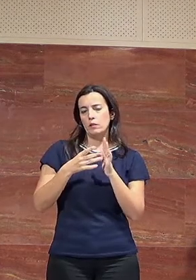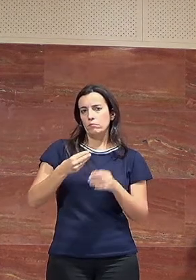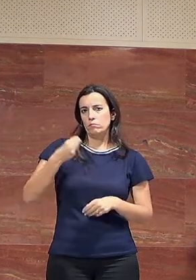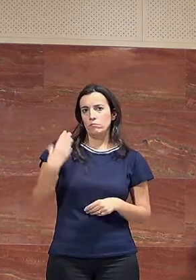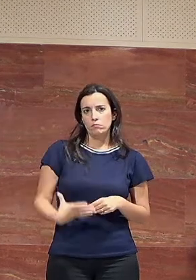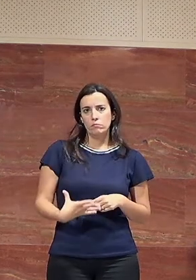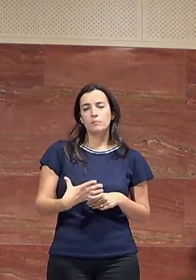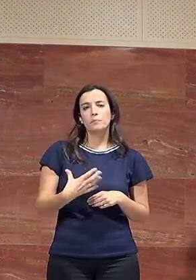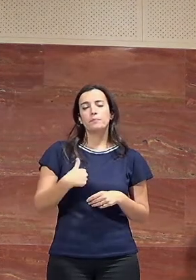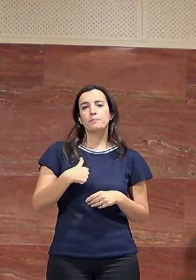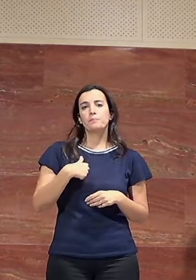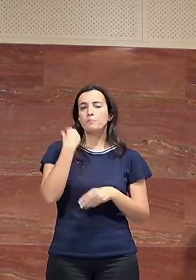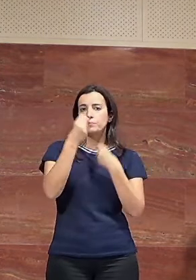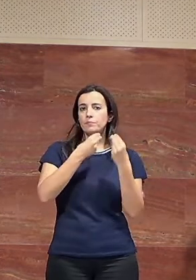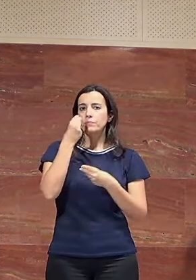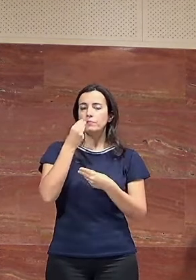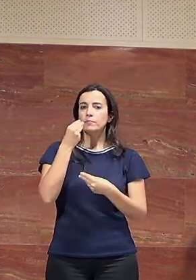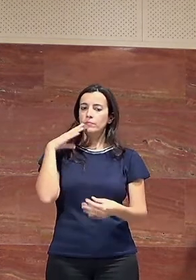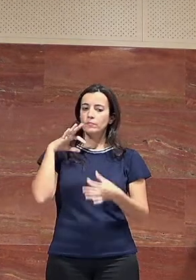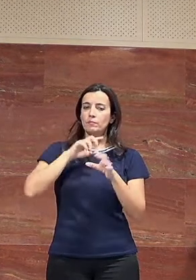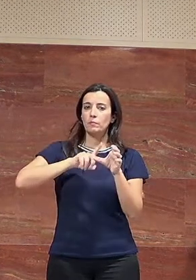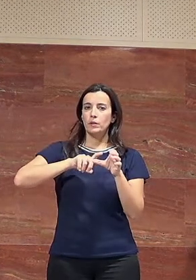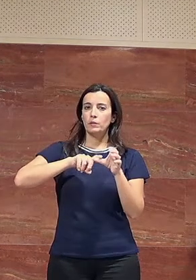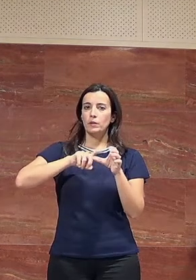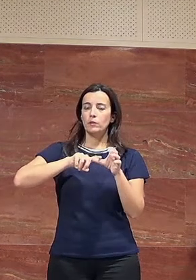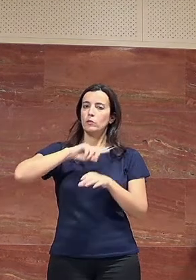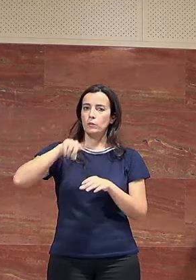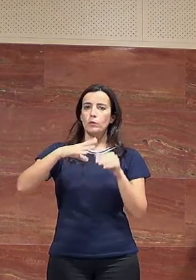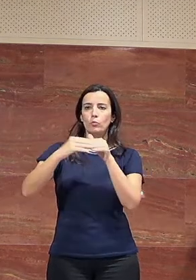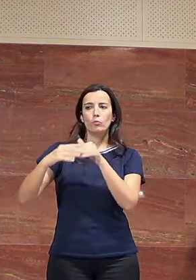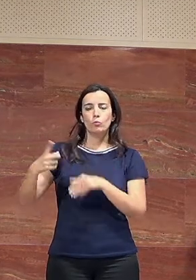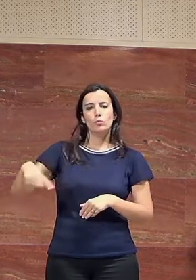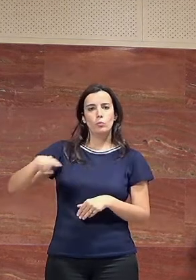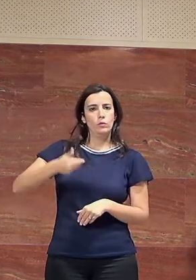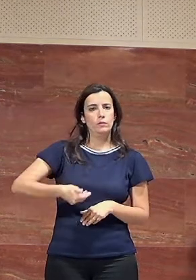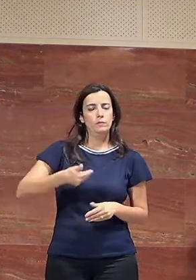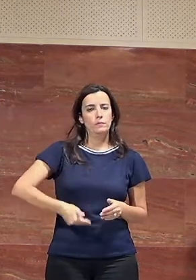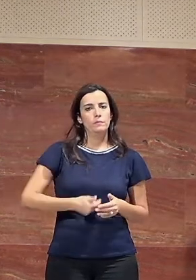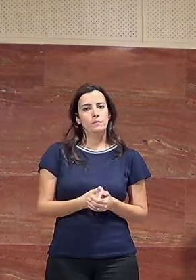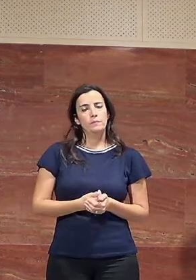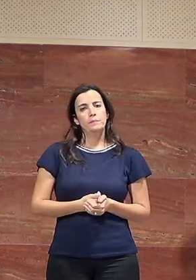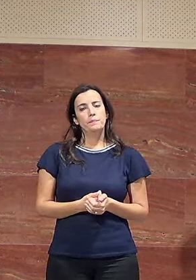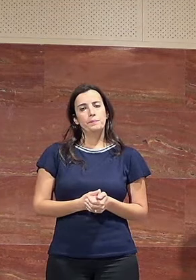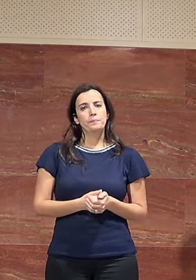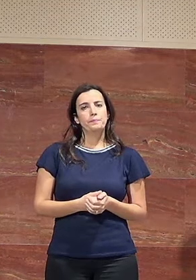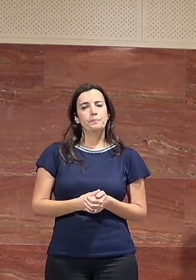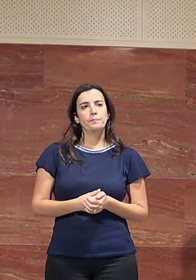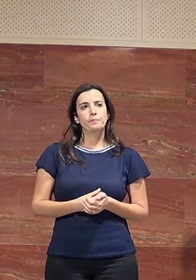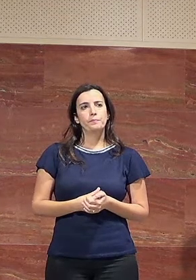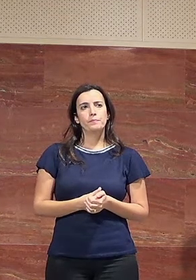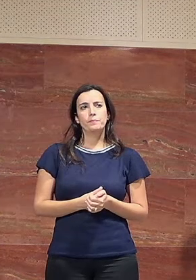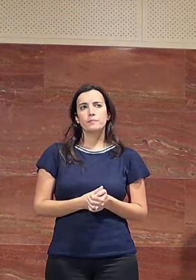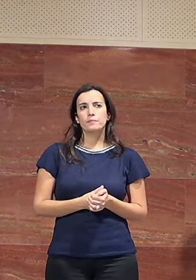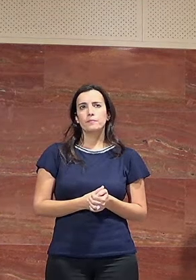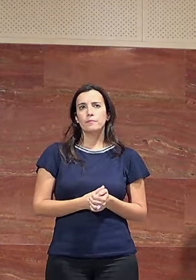y yo creo que mucho tiene que ver la participación de los propios usuarios en ellos, ¿no? No